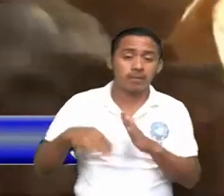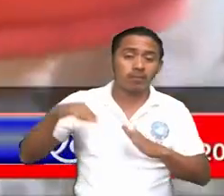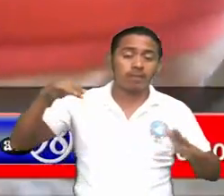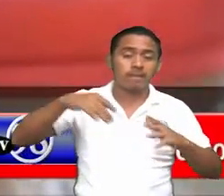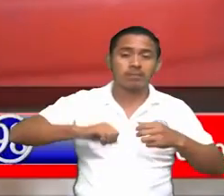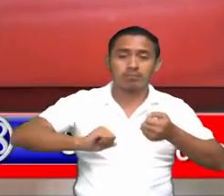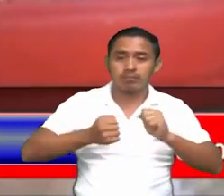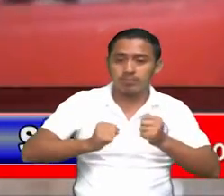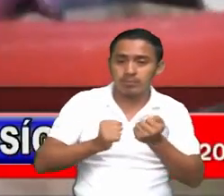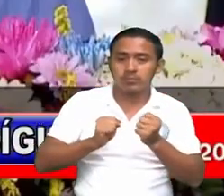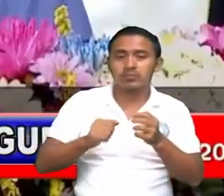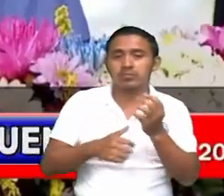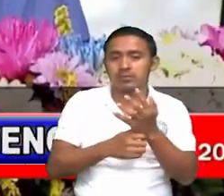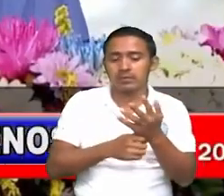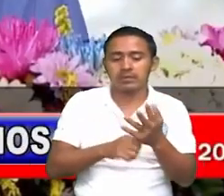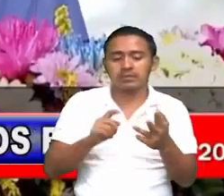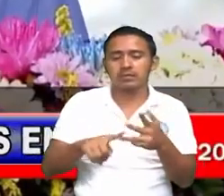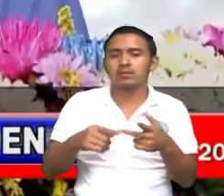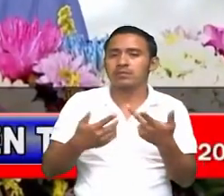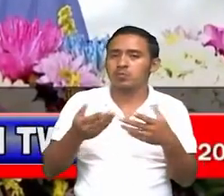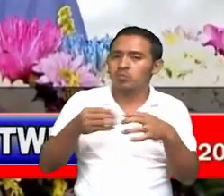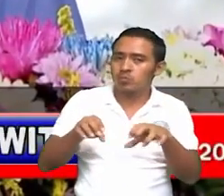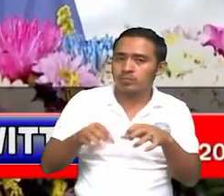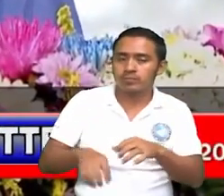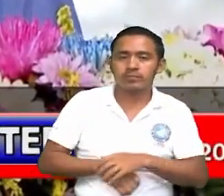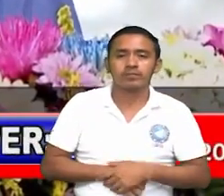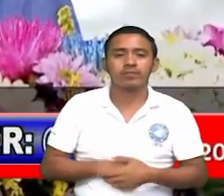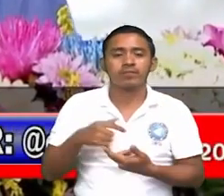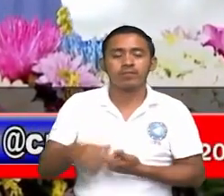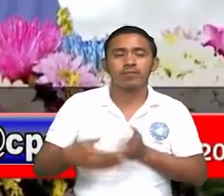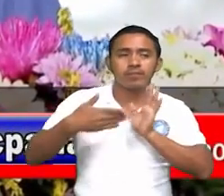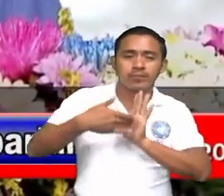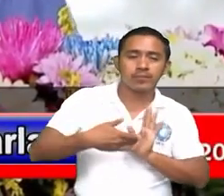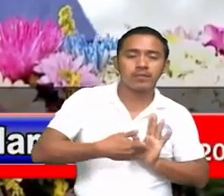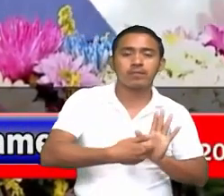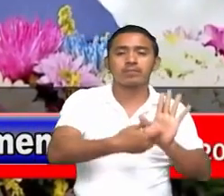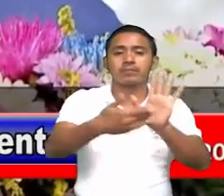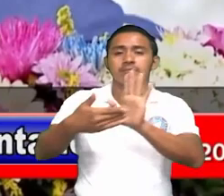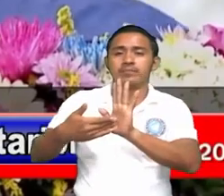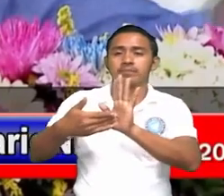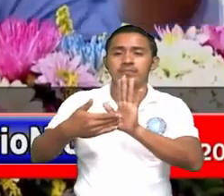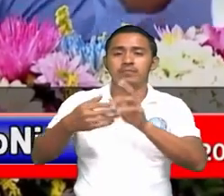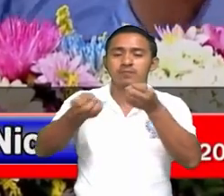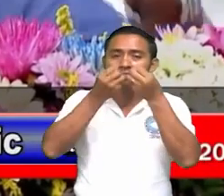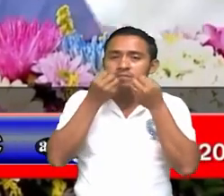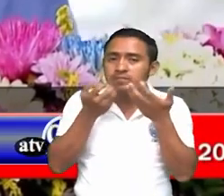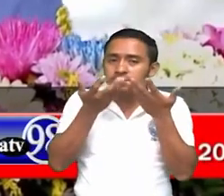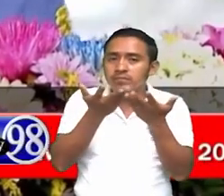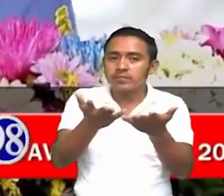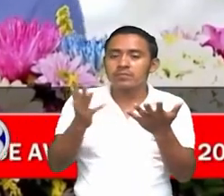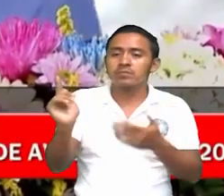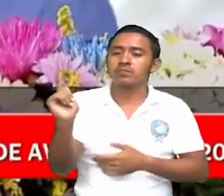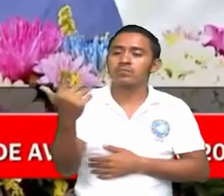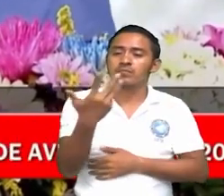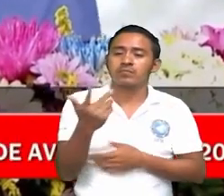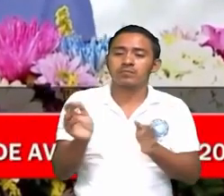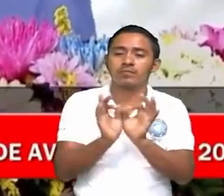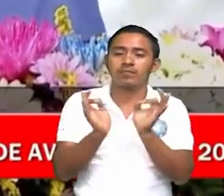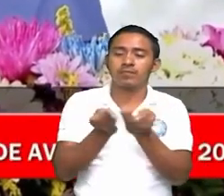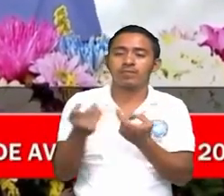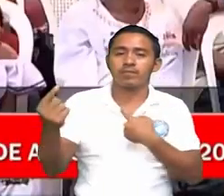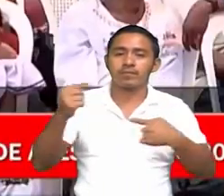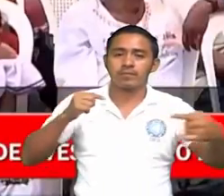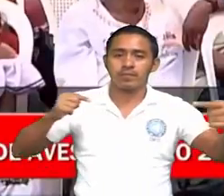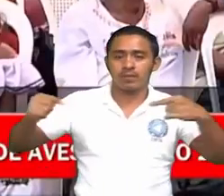huevo. Con este lanzamiento, estamos informando a todas las familias que la